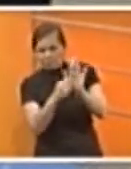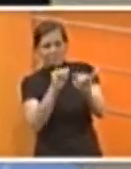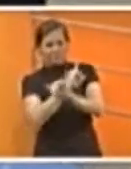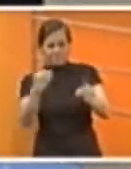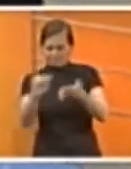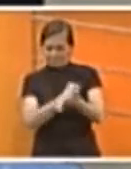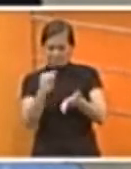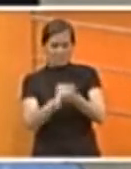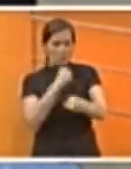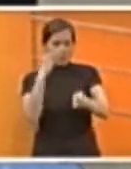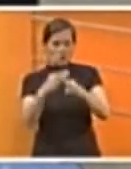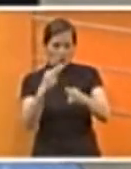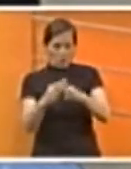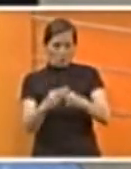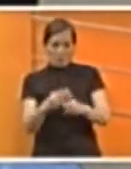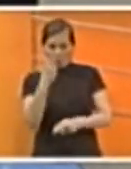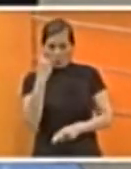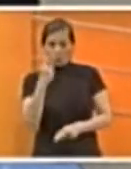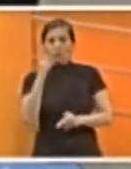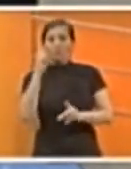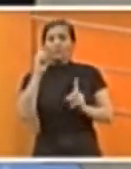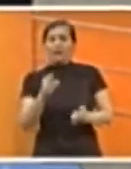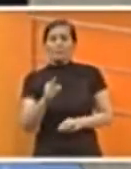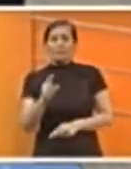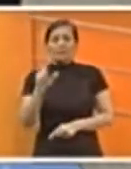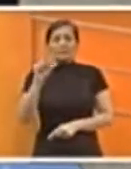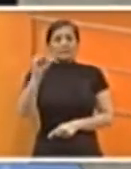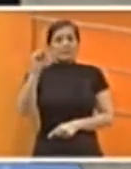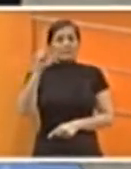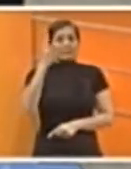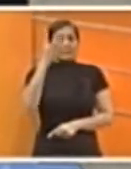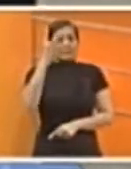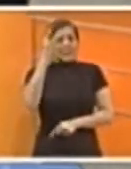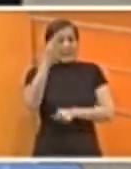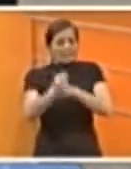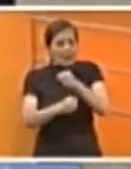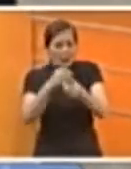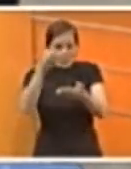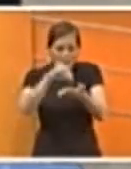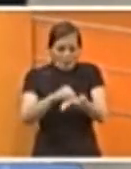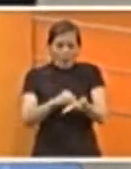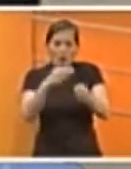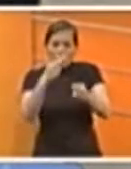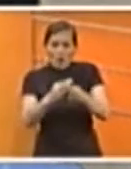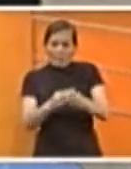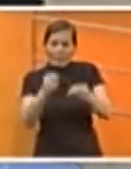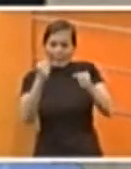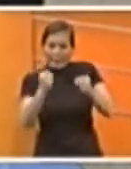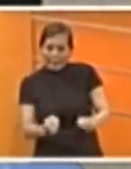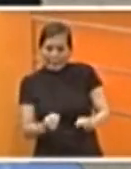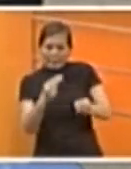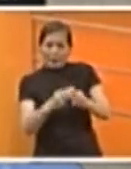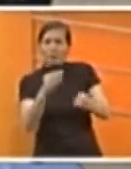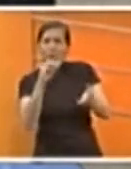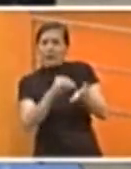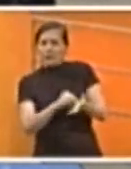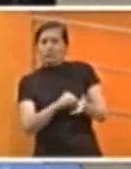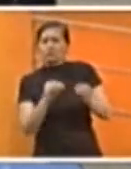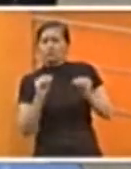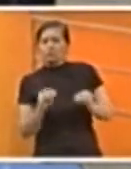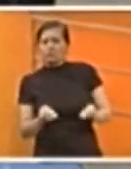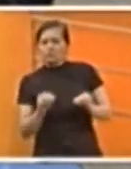la base de datos. Planteamos la reducción de 3 años a 1 año del tiempo que vos puedas estar por moroso sin iniciar acción